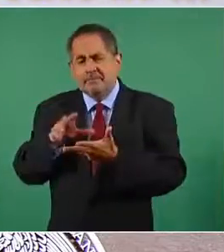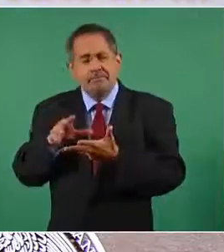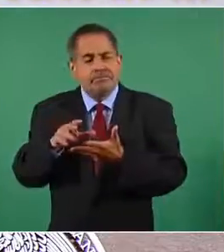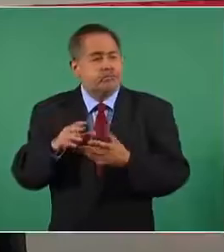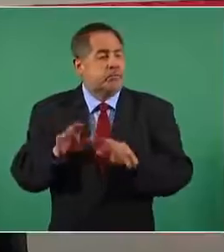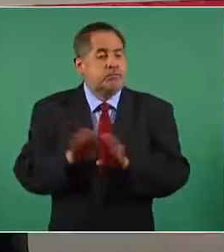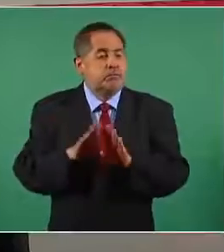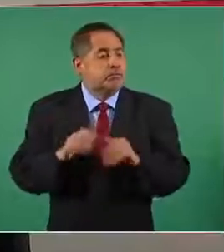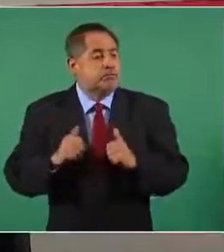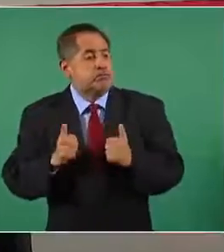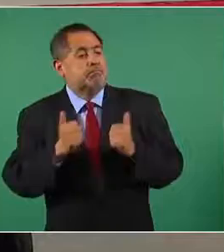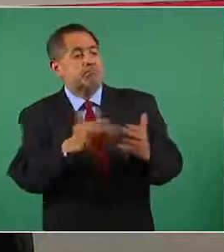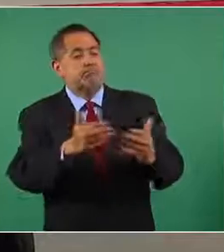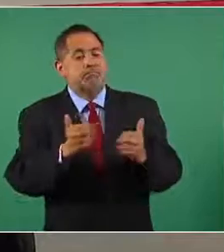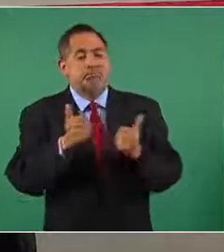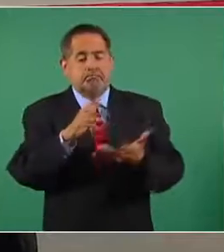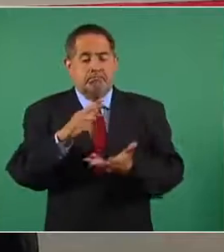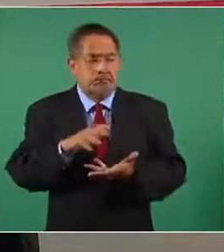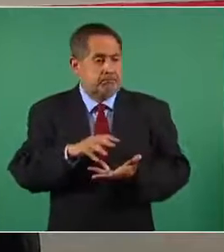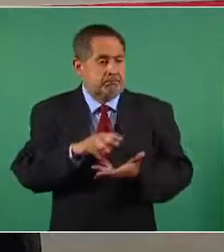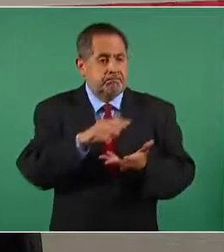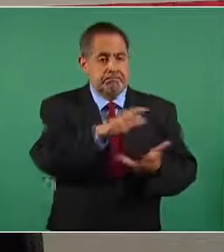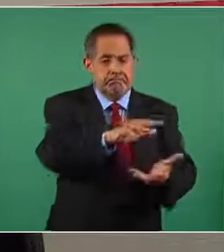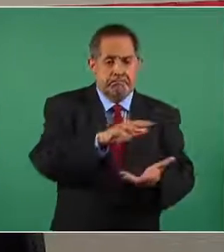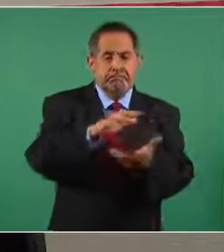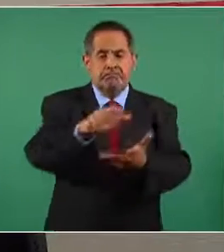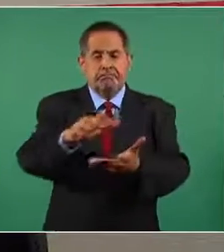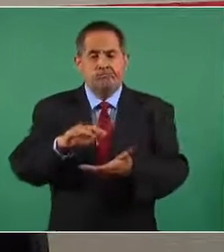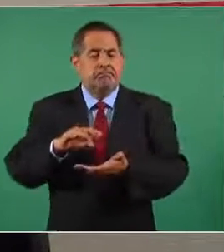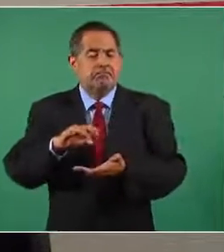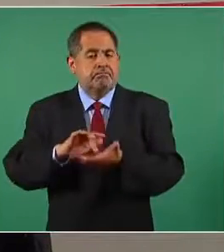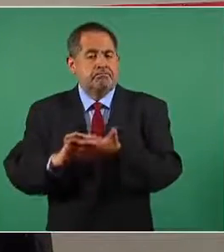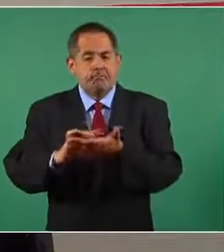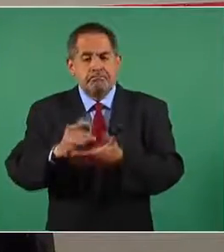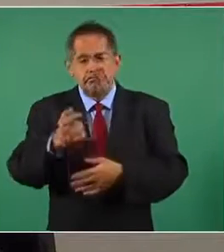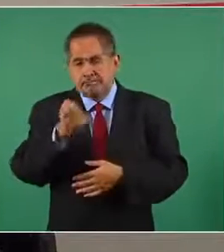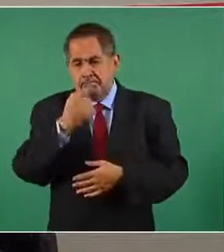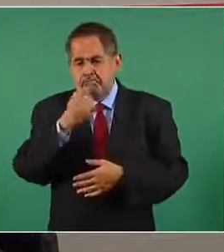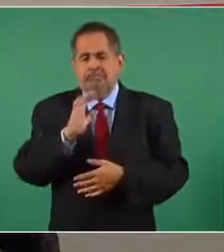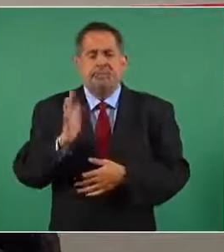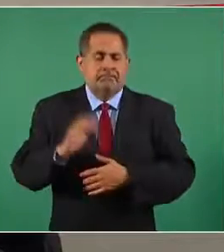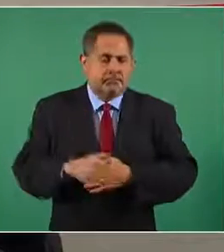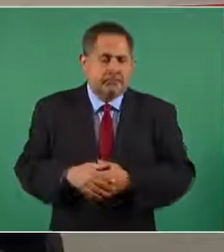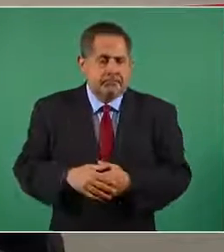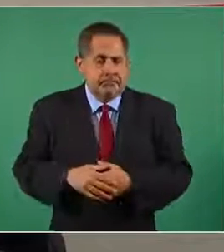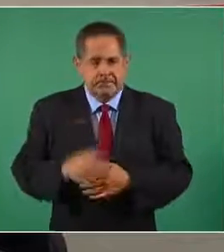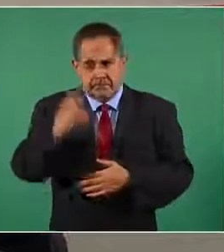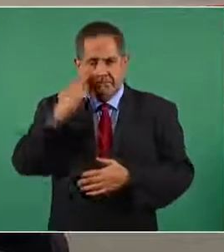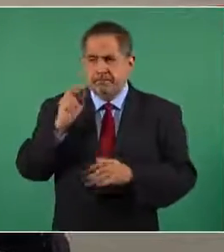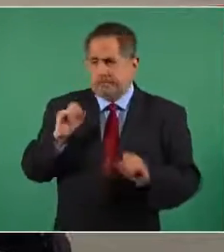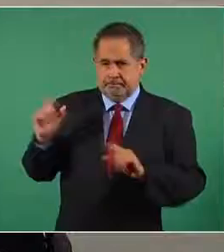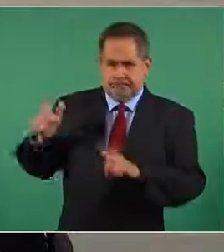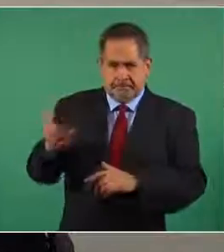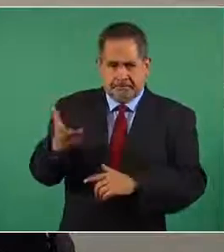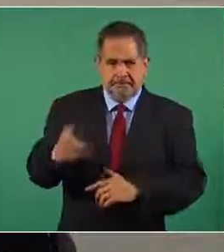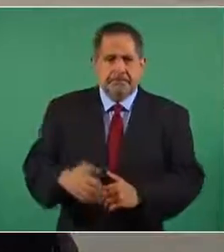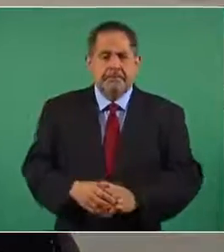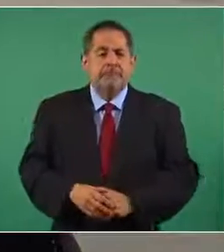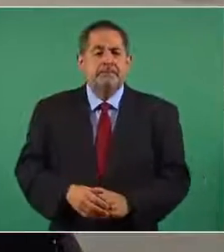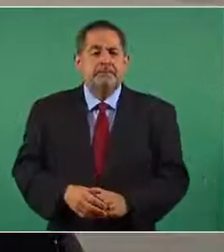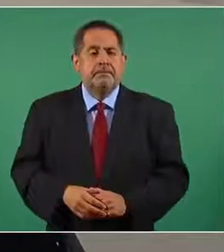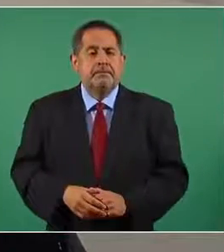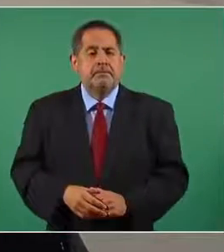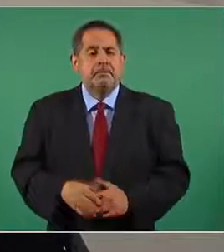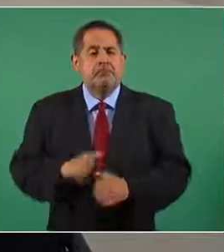la llegada del sectorial de los medicamentos. Les hemos notificado en la primera imagen, si pueden, por favor, sobre